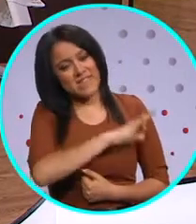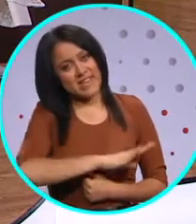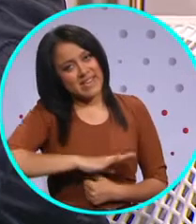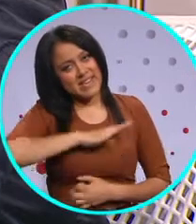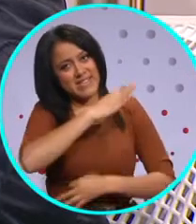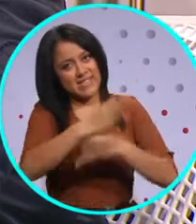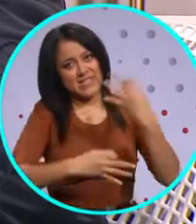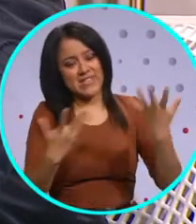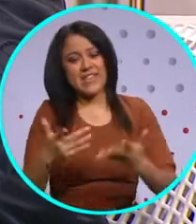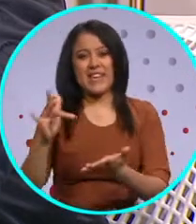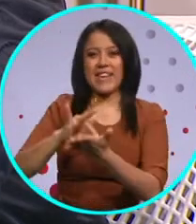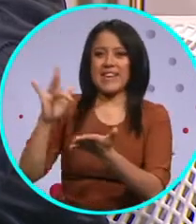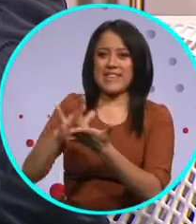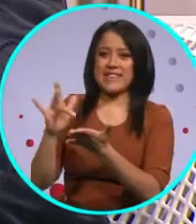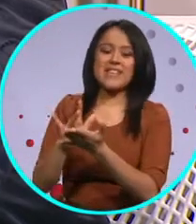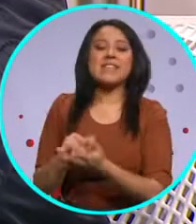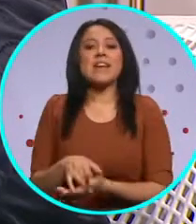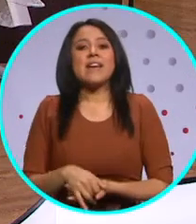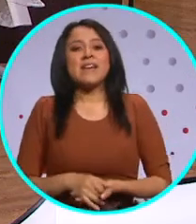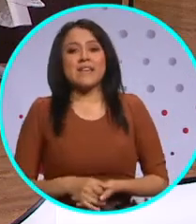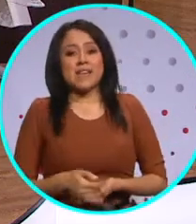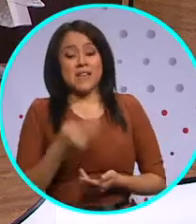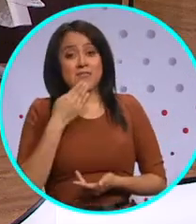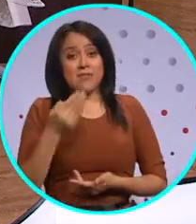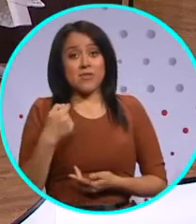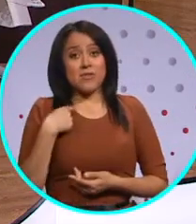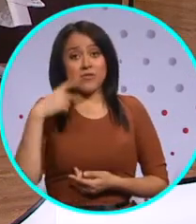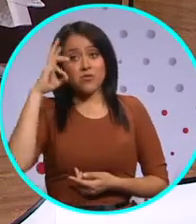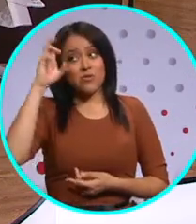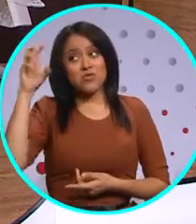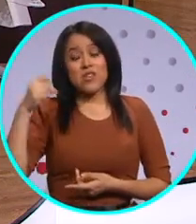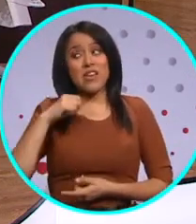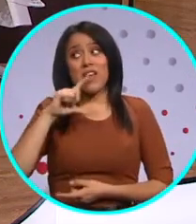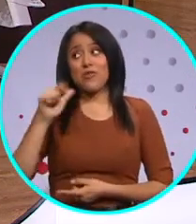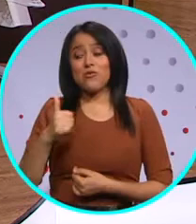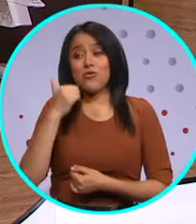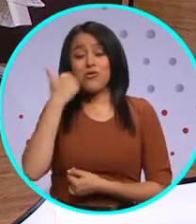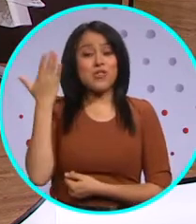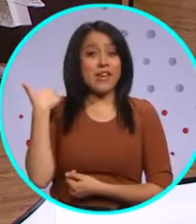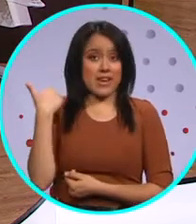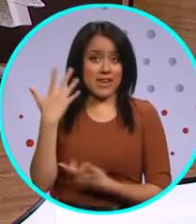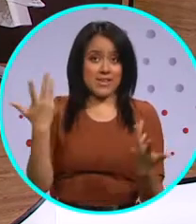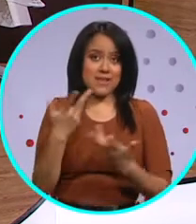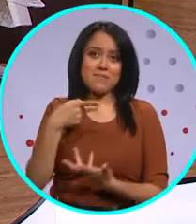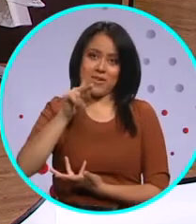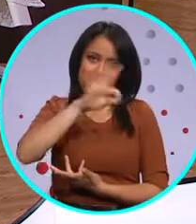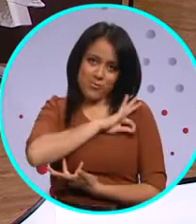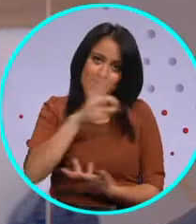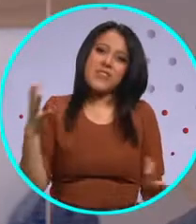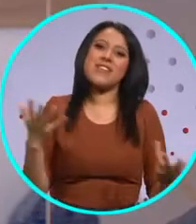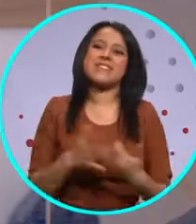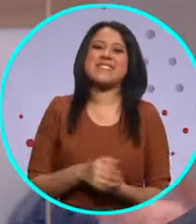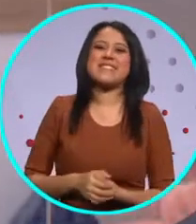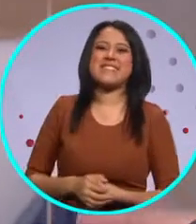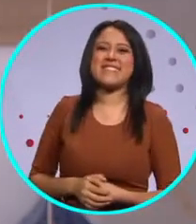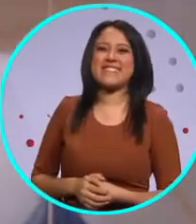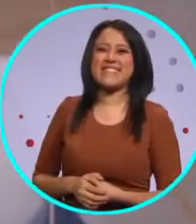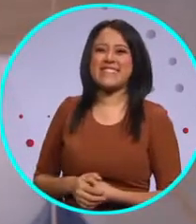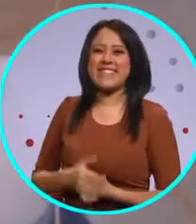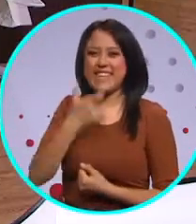de la escoria y que ha tocado detonar los sueños de muchos que nos dejaron hacerlo con la tuya